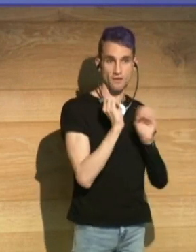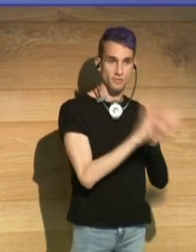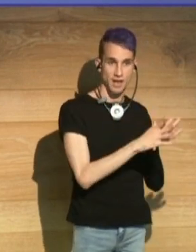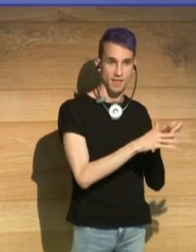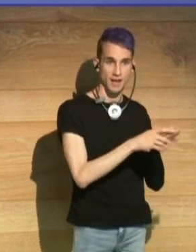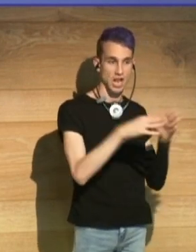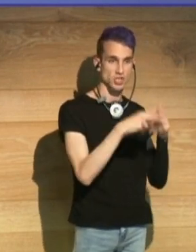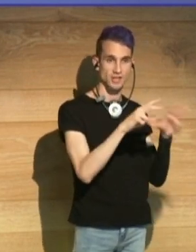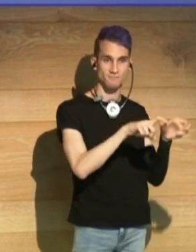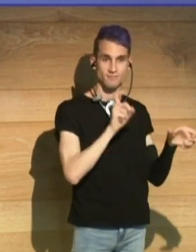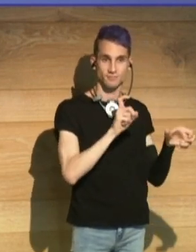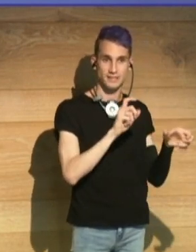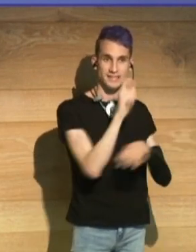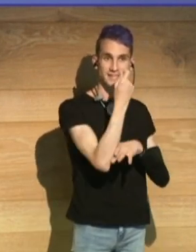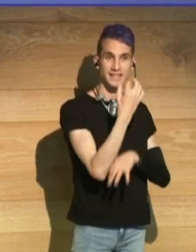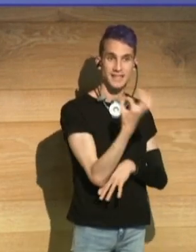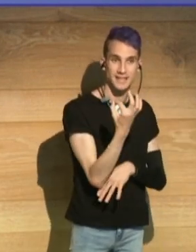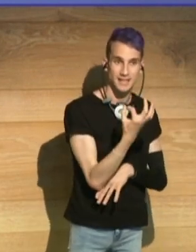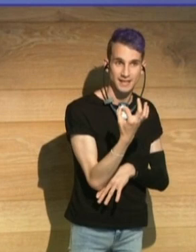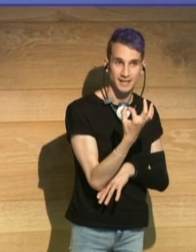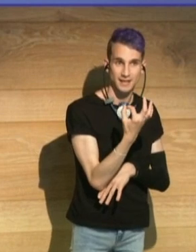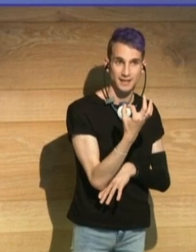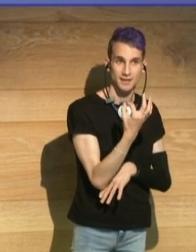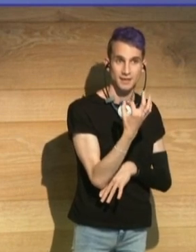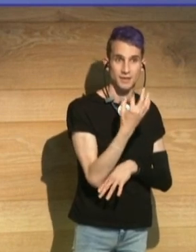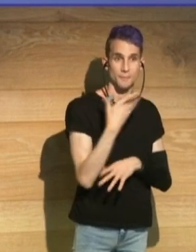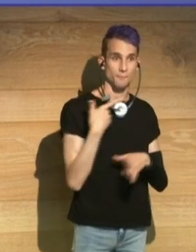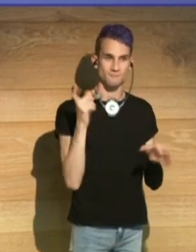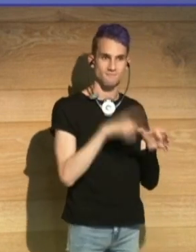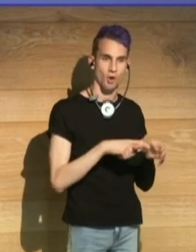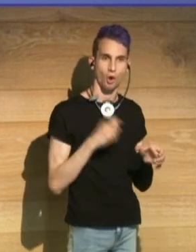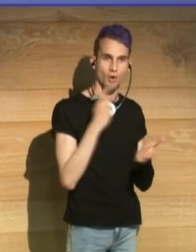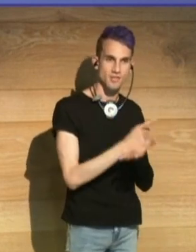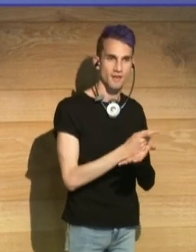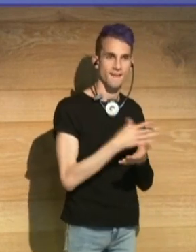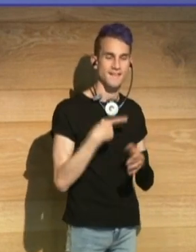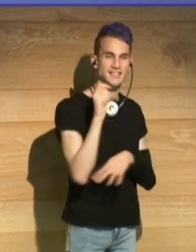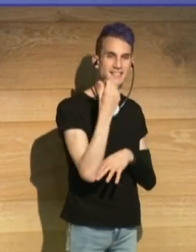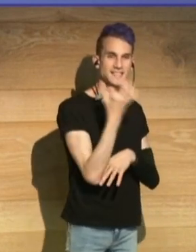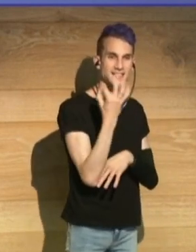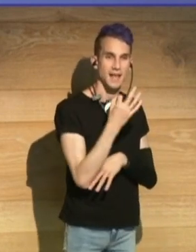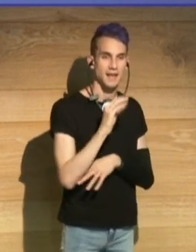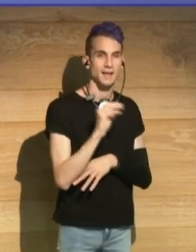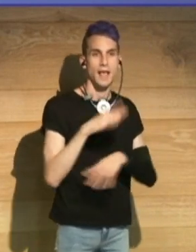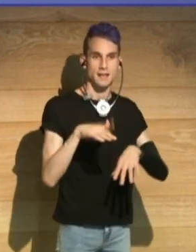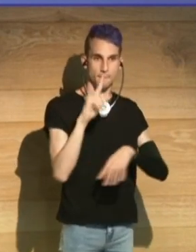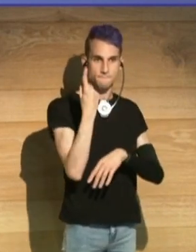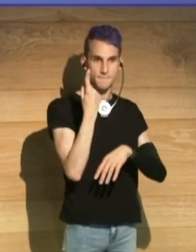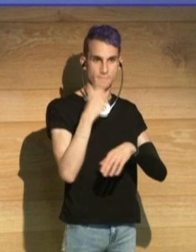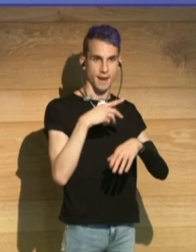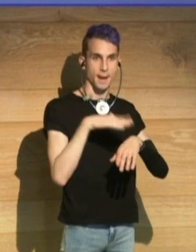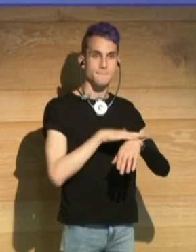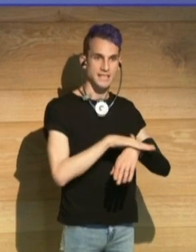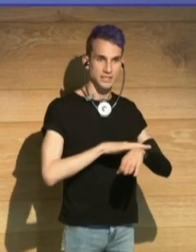sociedad, consigue convertirse en hegemónico y llegar nada menos que al cargo, la marcha sobre Roma y demás, que al primer ministro del gobierno. Y este segundo es